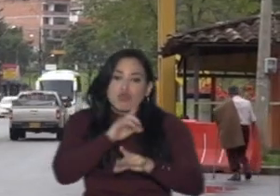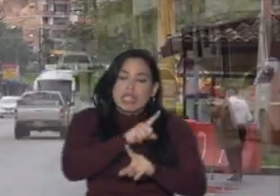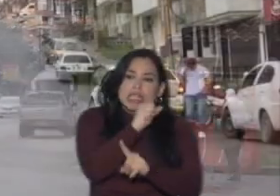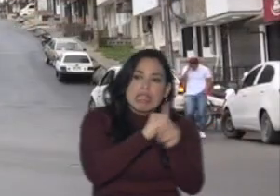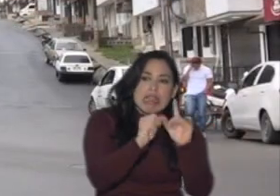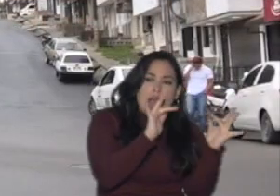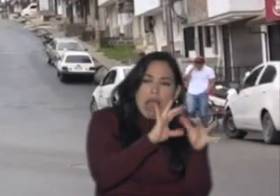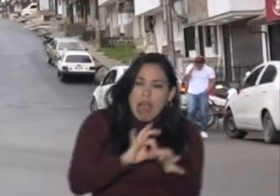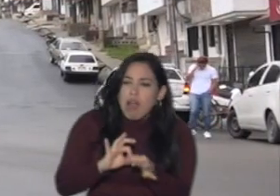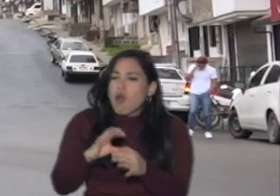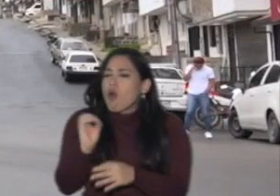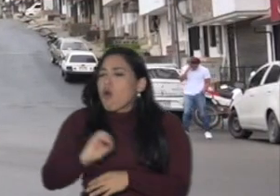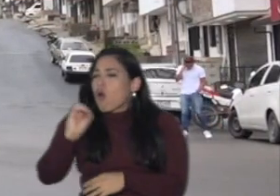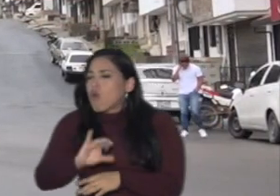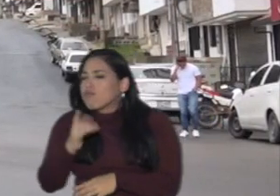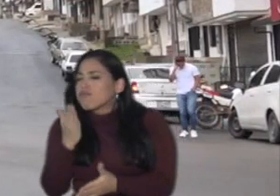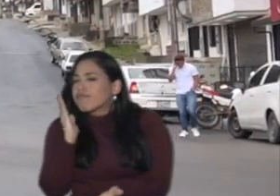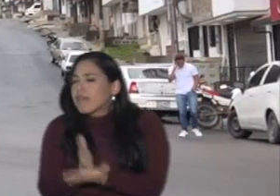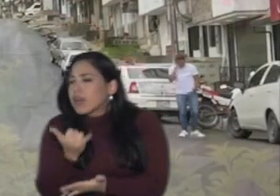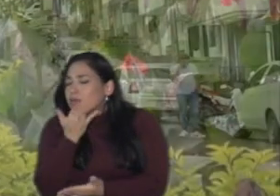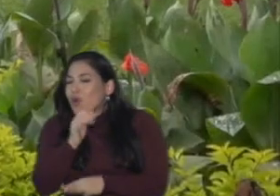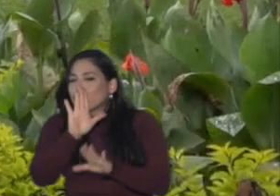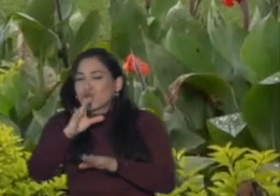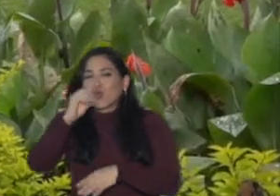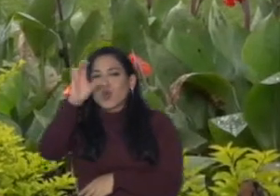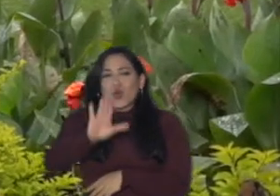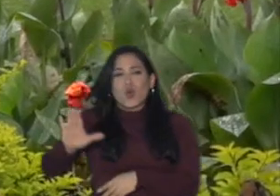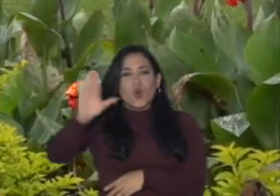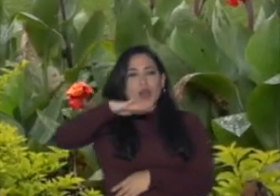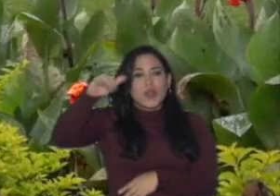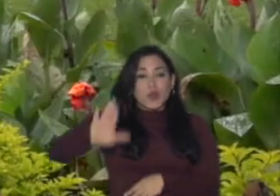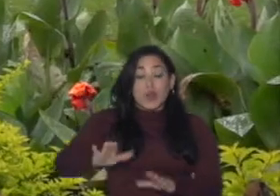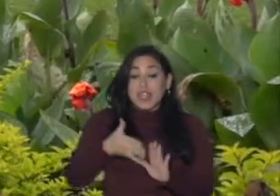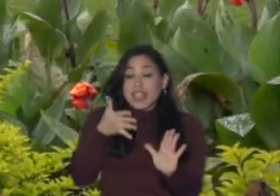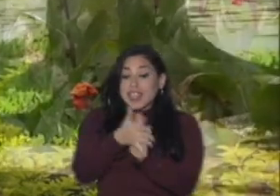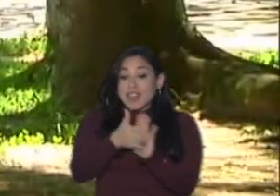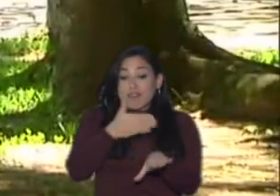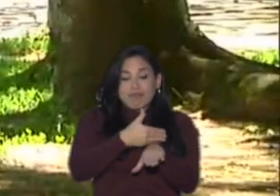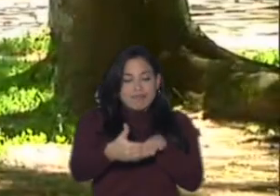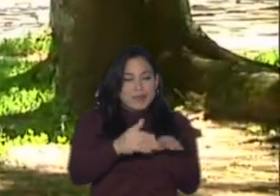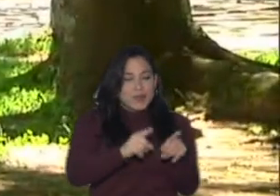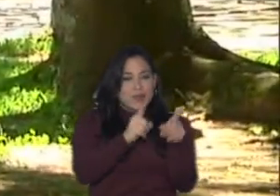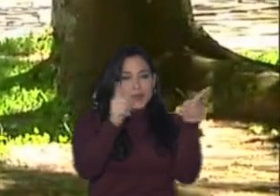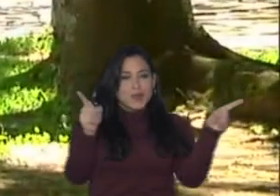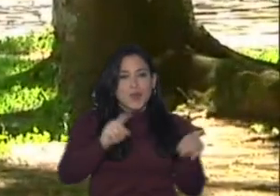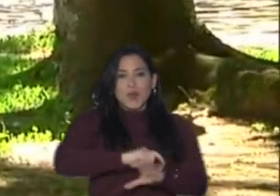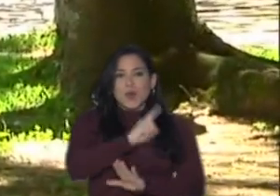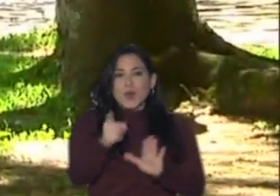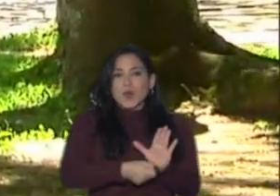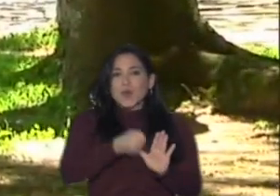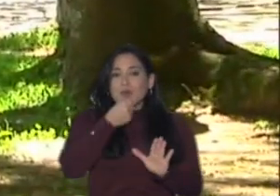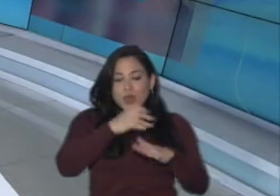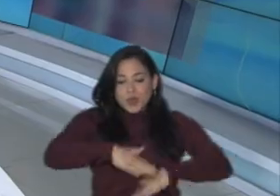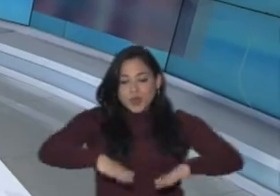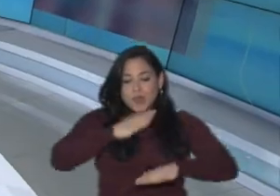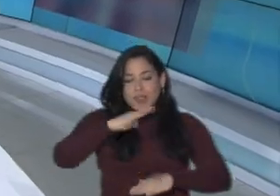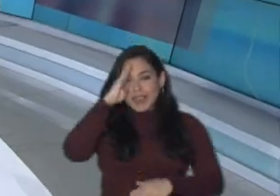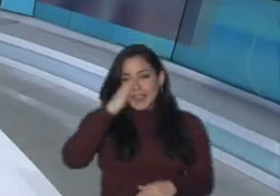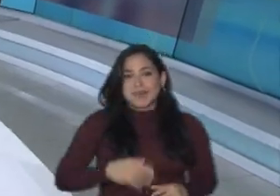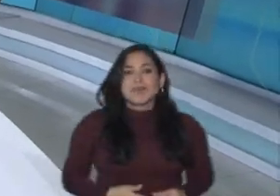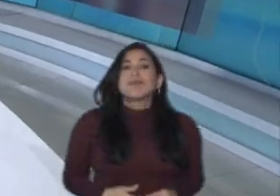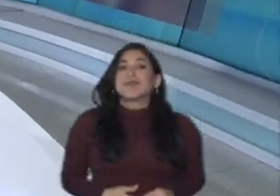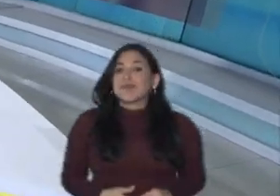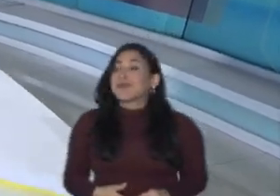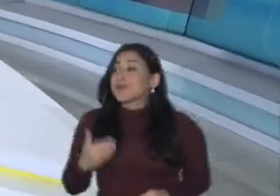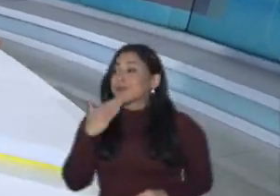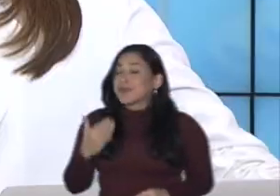actividad y su liderazgo en este municipio del oriente del departamento de Antioquia. Más adelante en minutos ampliaremos estas noticias desde Medellín. Así es,